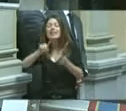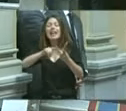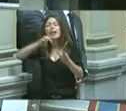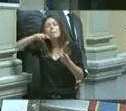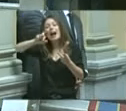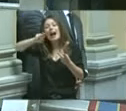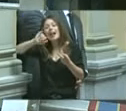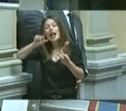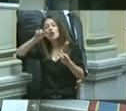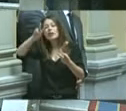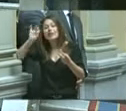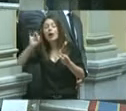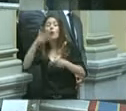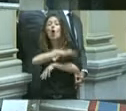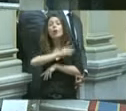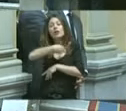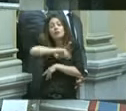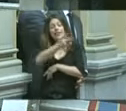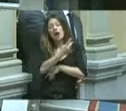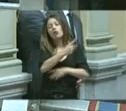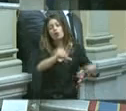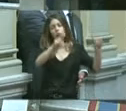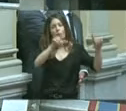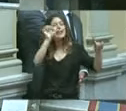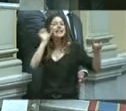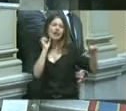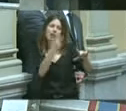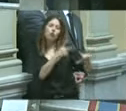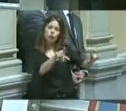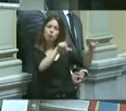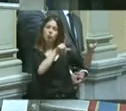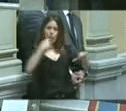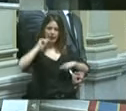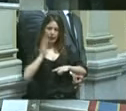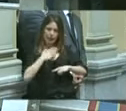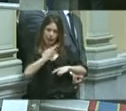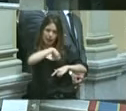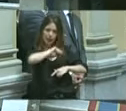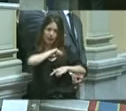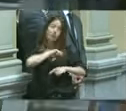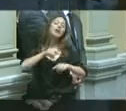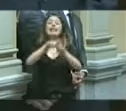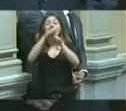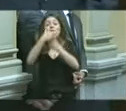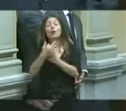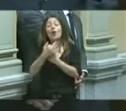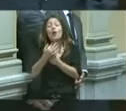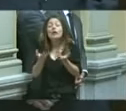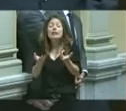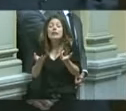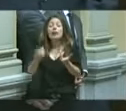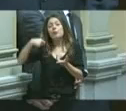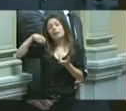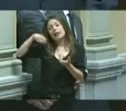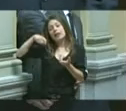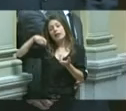acuden en representación del Gobierno de España y de Pedro Sánchez, nuestro presidente. Las circunstancias hacen que hoy no podamos tener aquí a nuestro